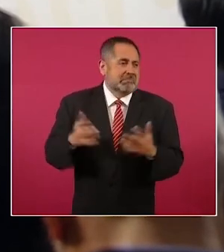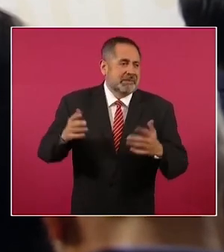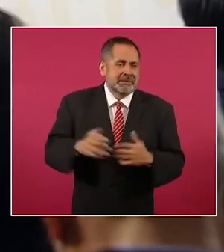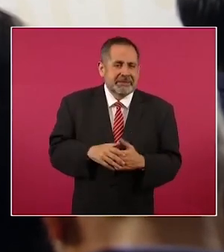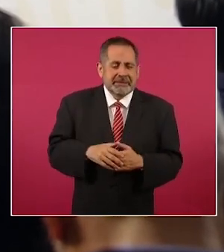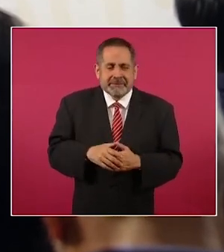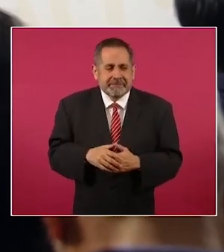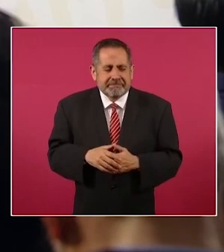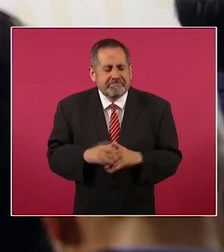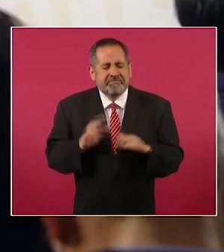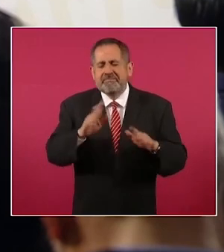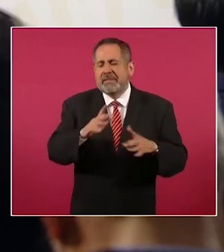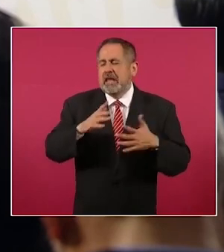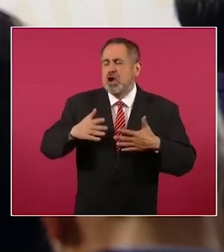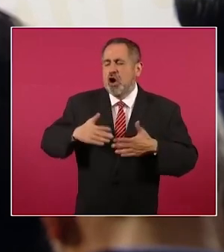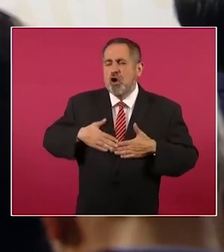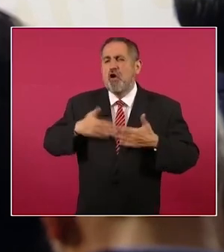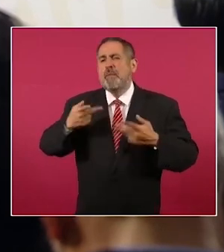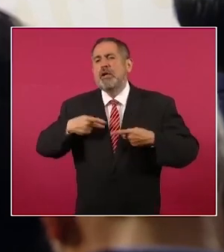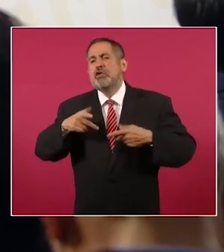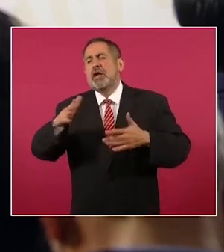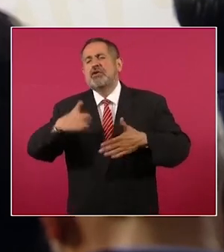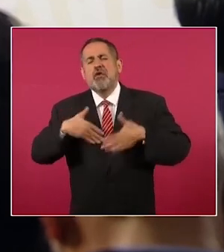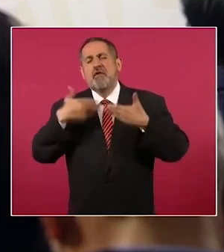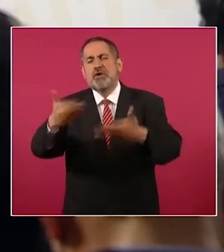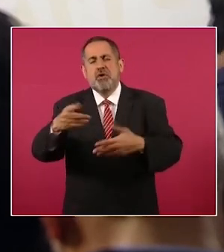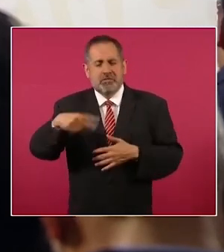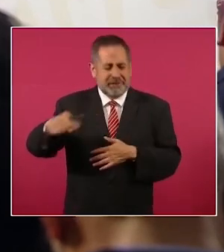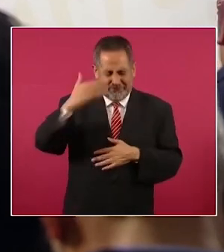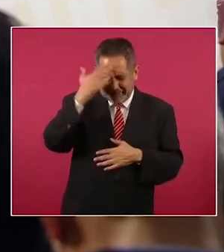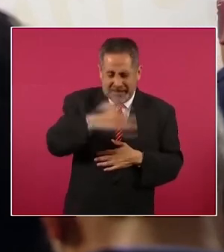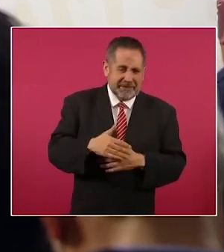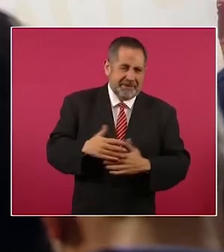tener confianza de que la gente